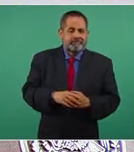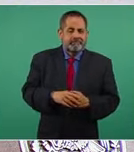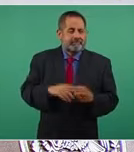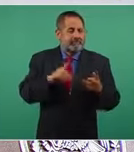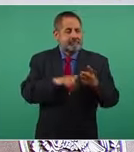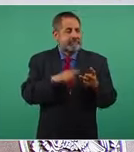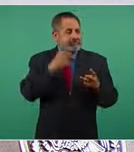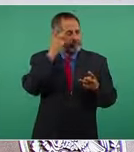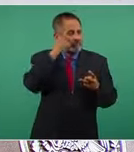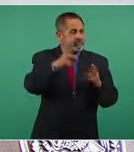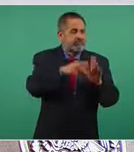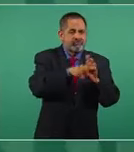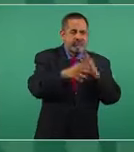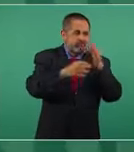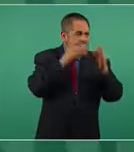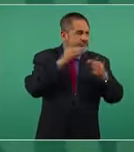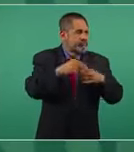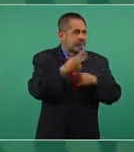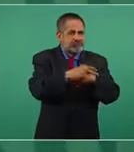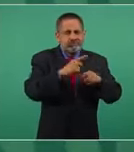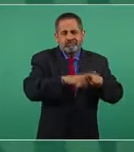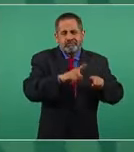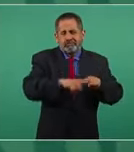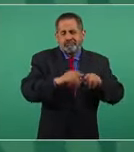dueños de medios de comunicación,